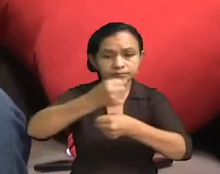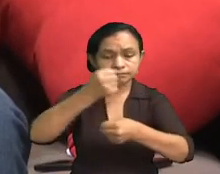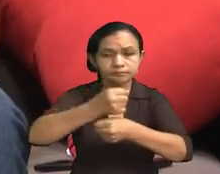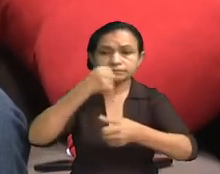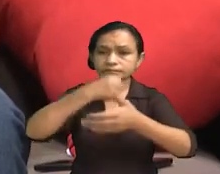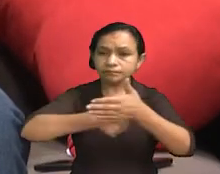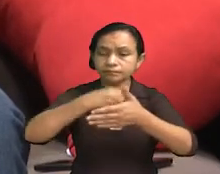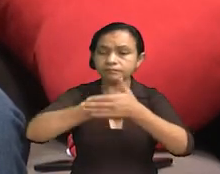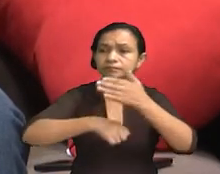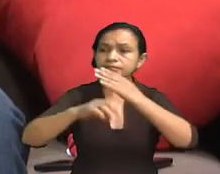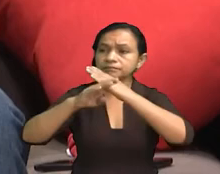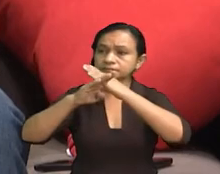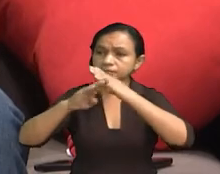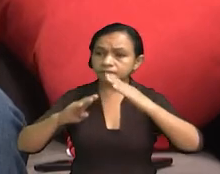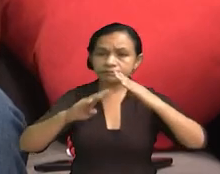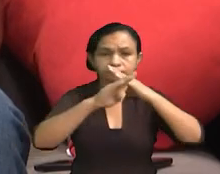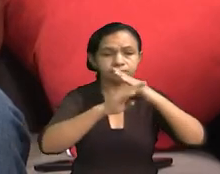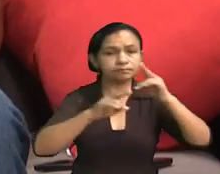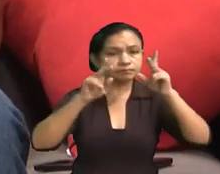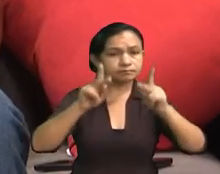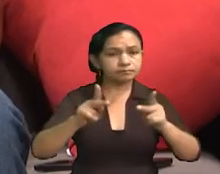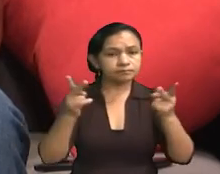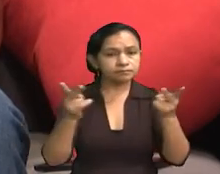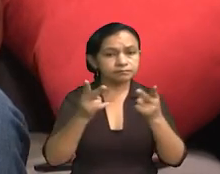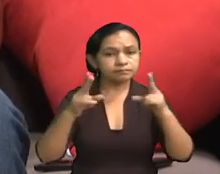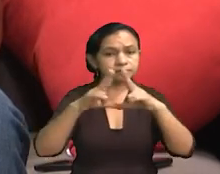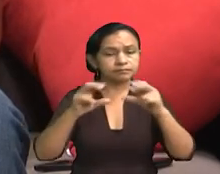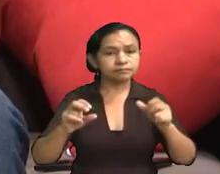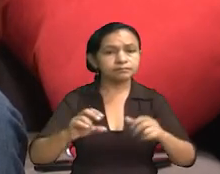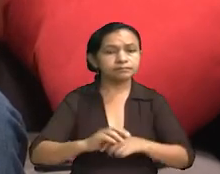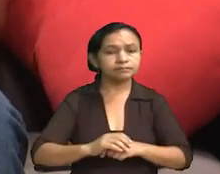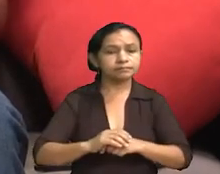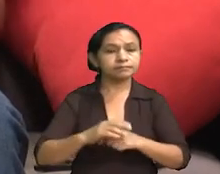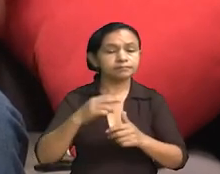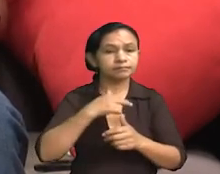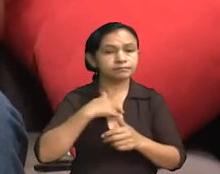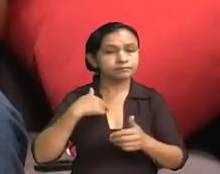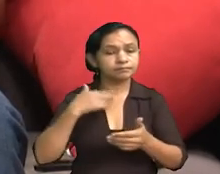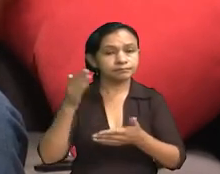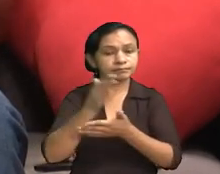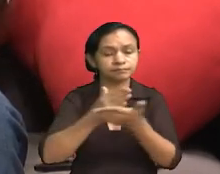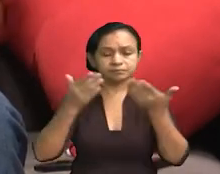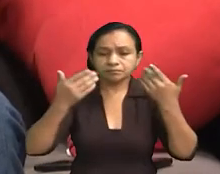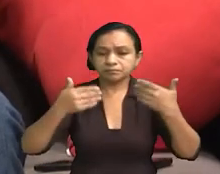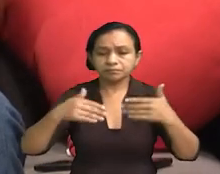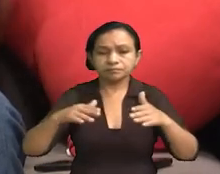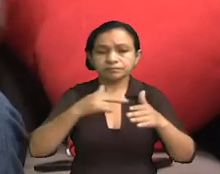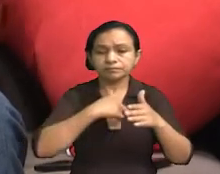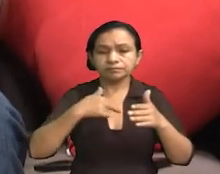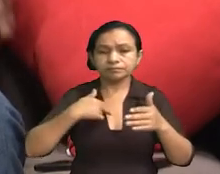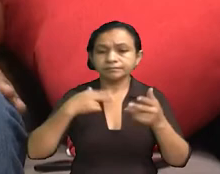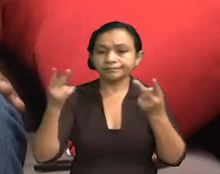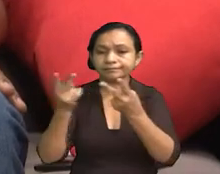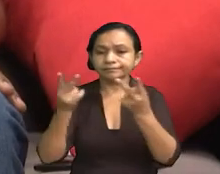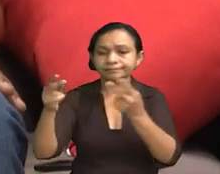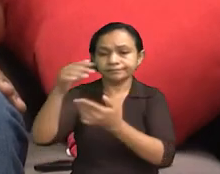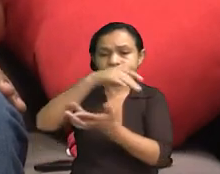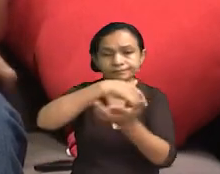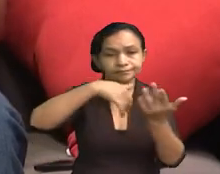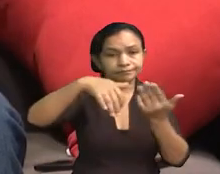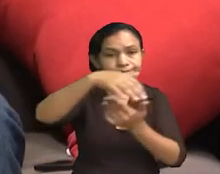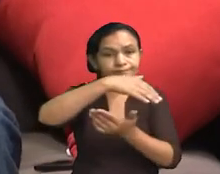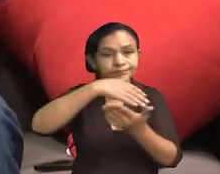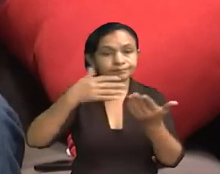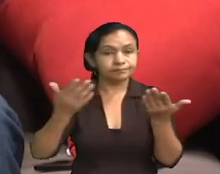esfuerzo, pacífica. Y este aspecto, pero sin duda, pasa a veces naturalizado esa convivencia.